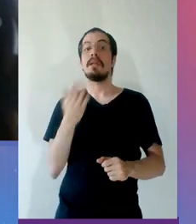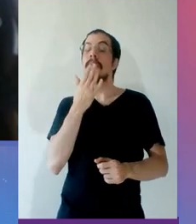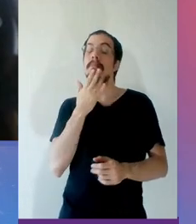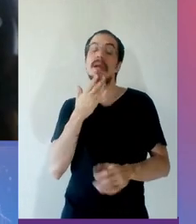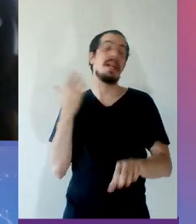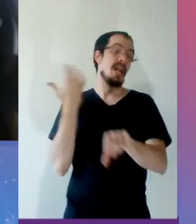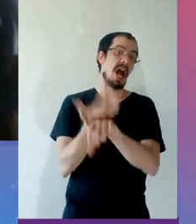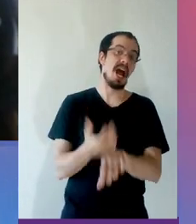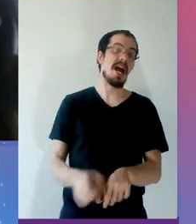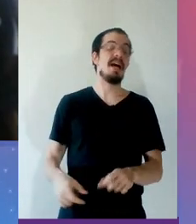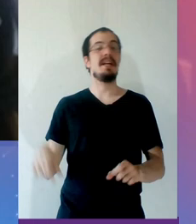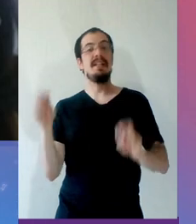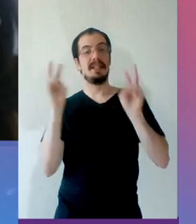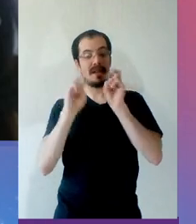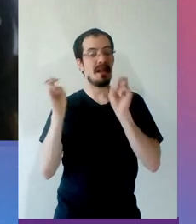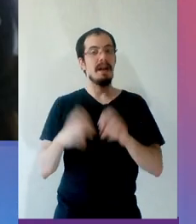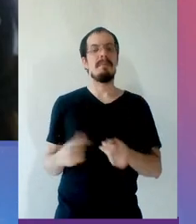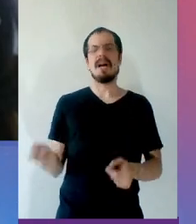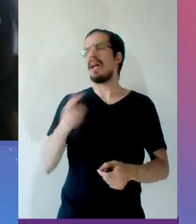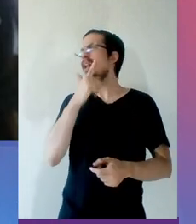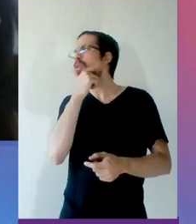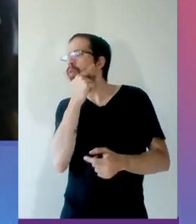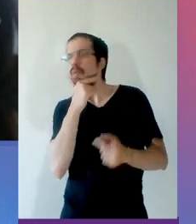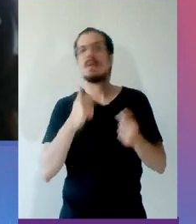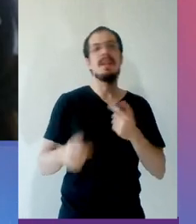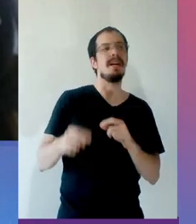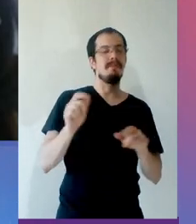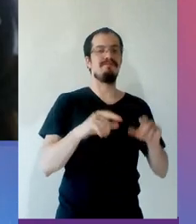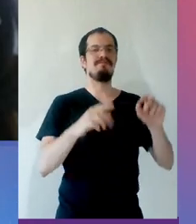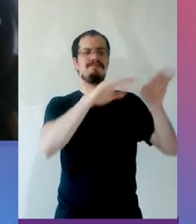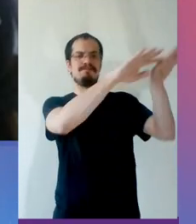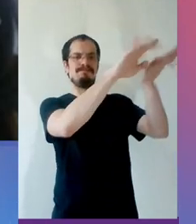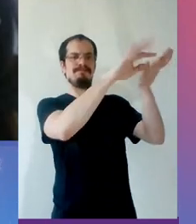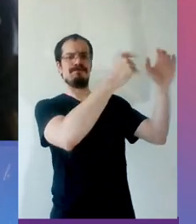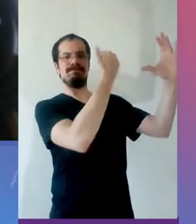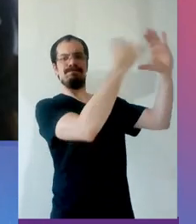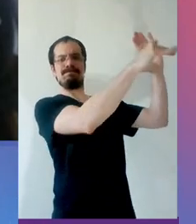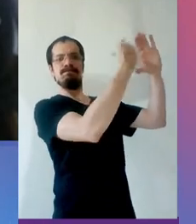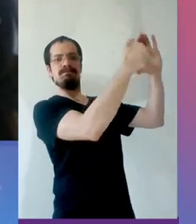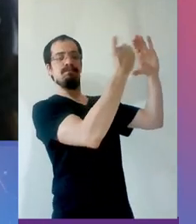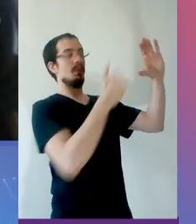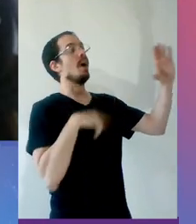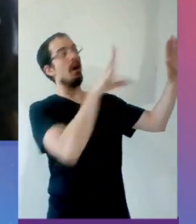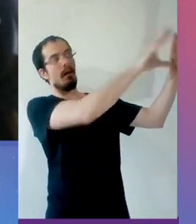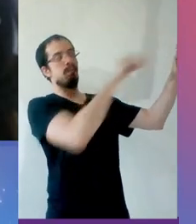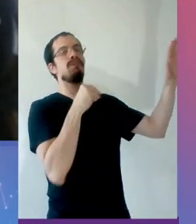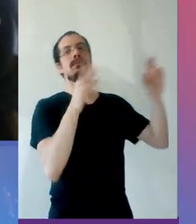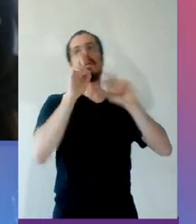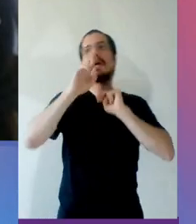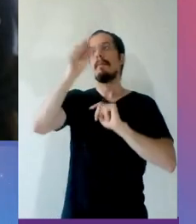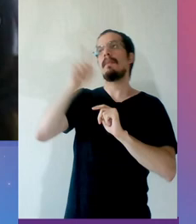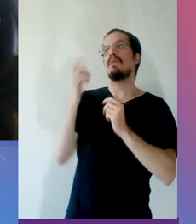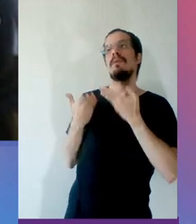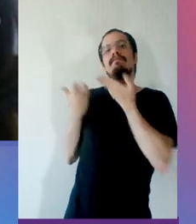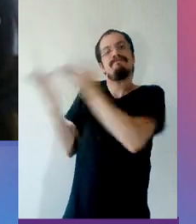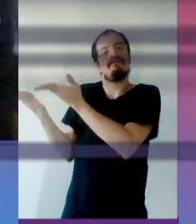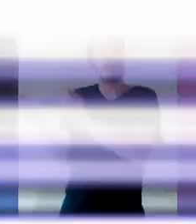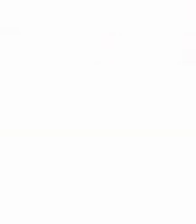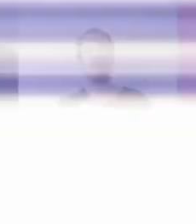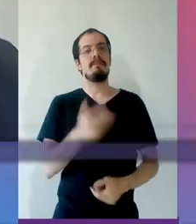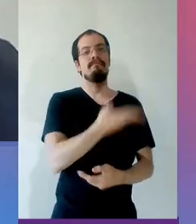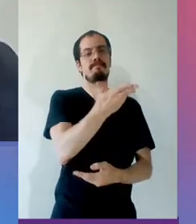de recoger las preguntas que salgan desde los participantes del foro, que también las vamos a distribuir a ustedes como